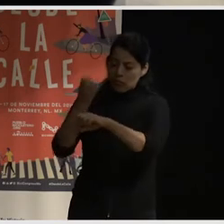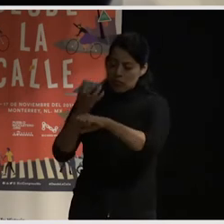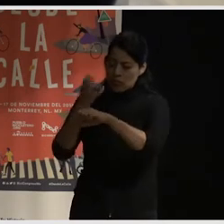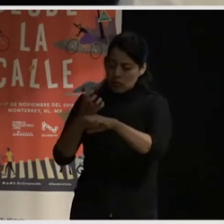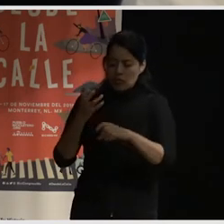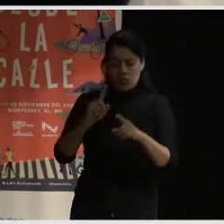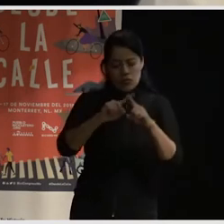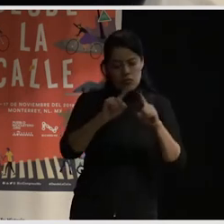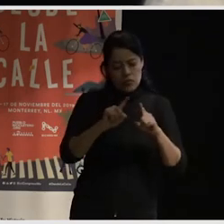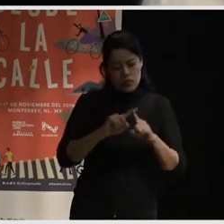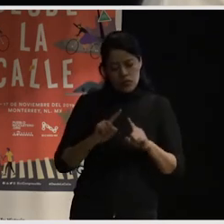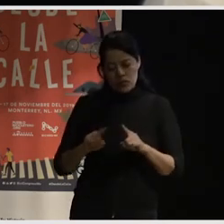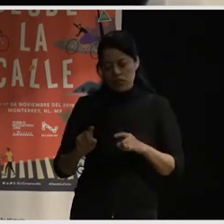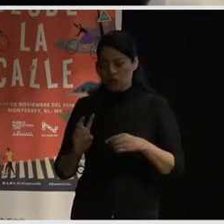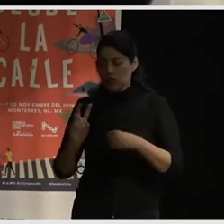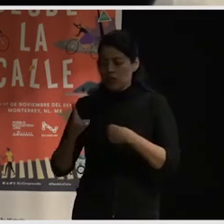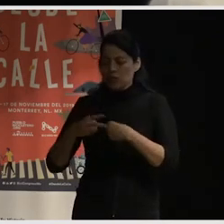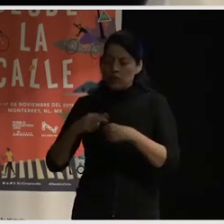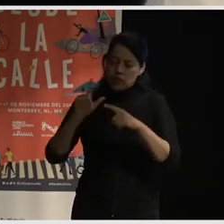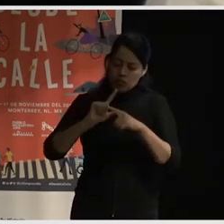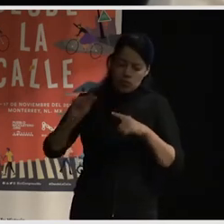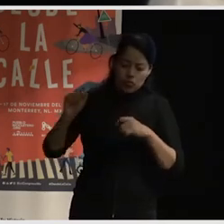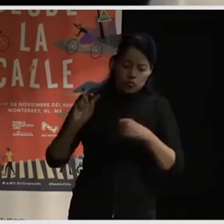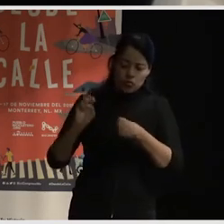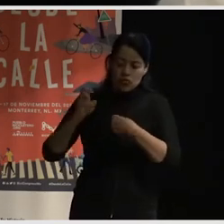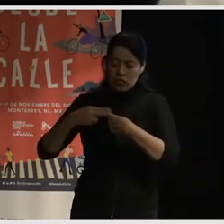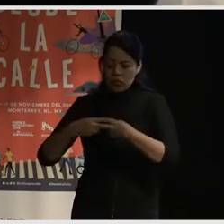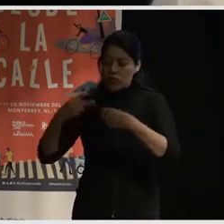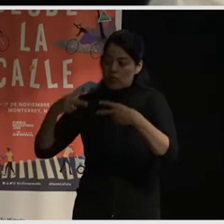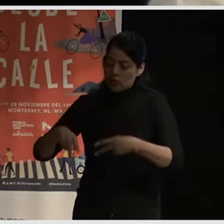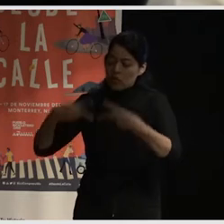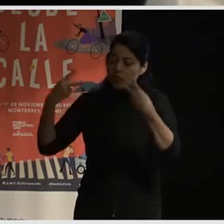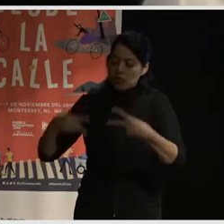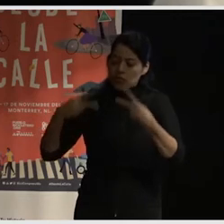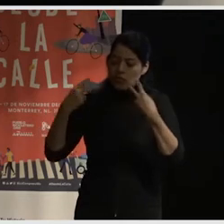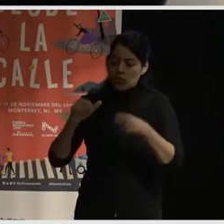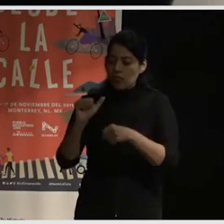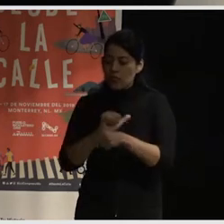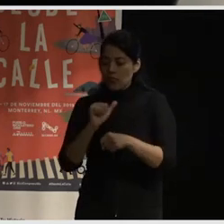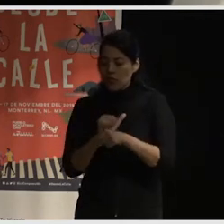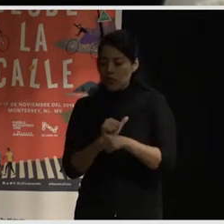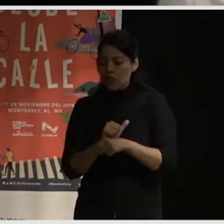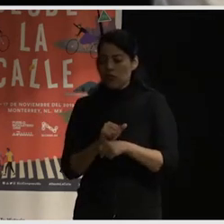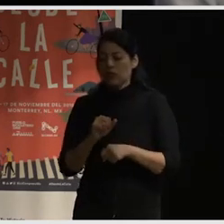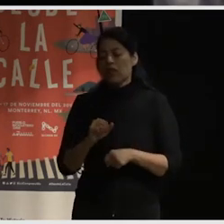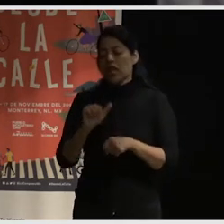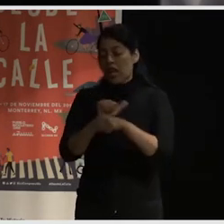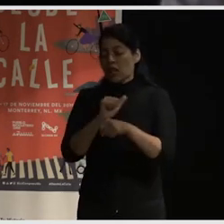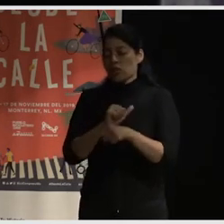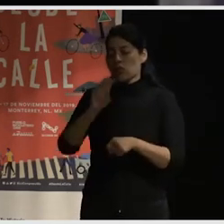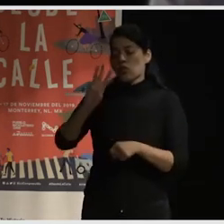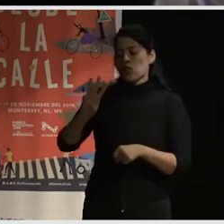observa para australia pues para japón para europa o sea estamos vendiendo autos folks wagen que es